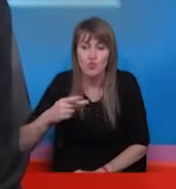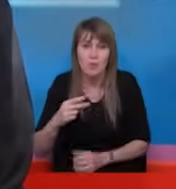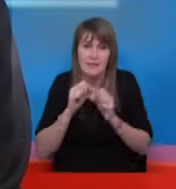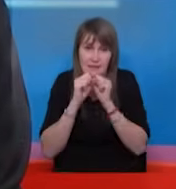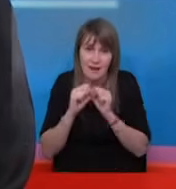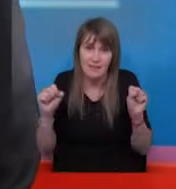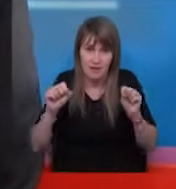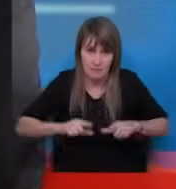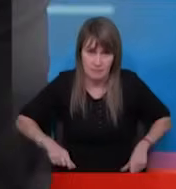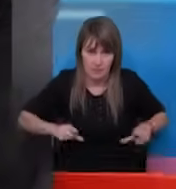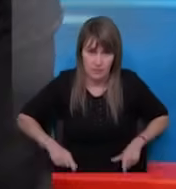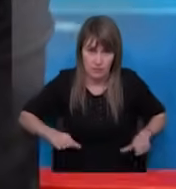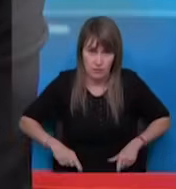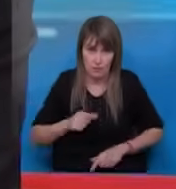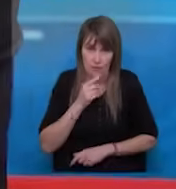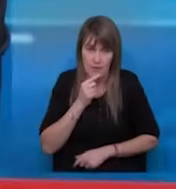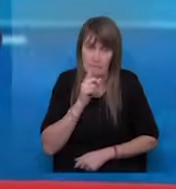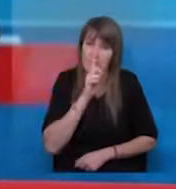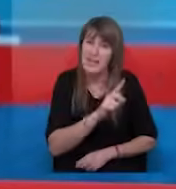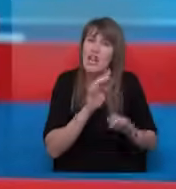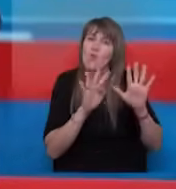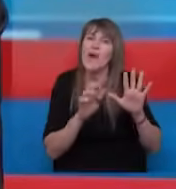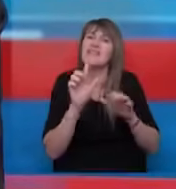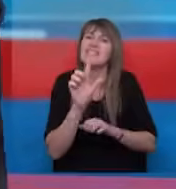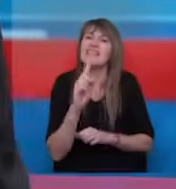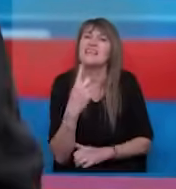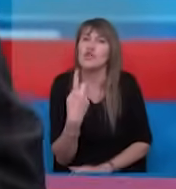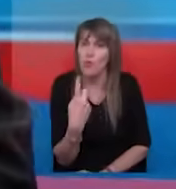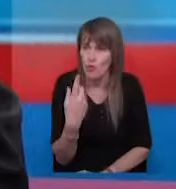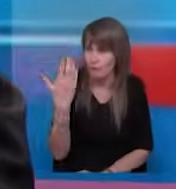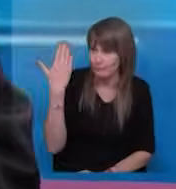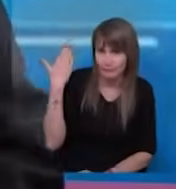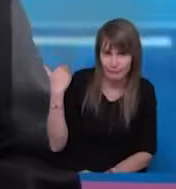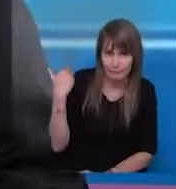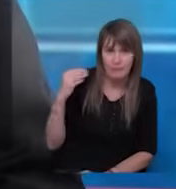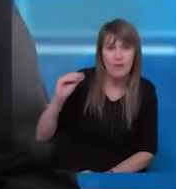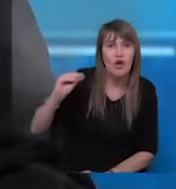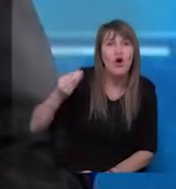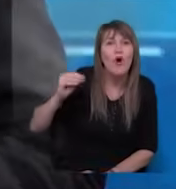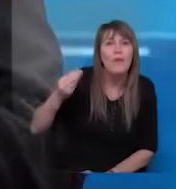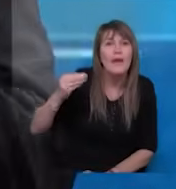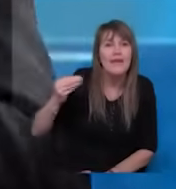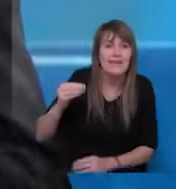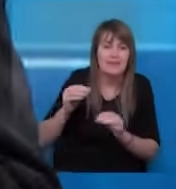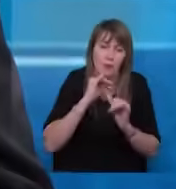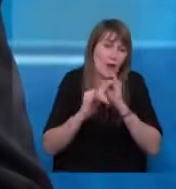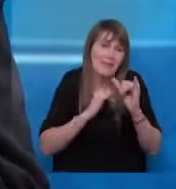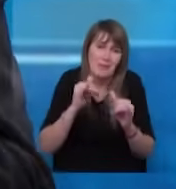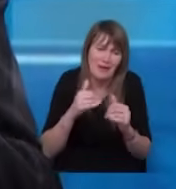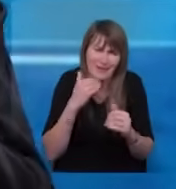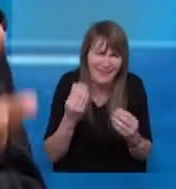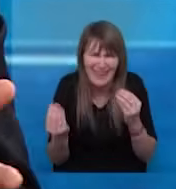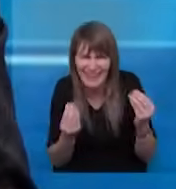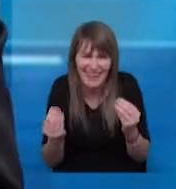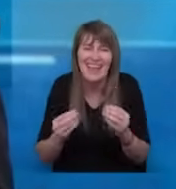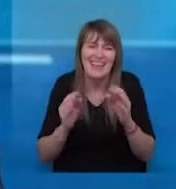aquella época. Estamos hablando de 1971. Para ubicar a los jóvenes, de alguna manera, que ven esto como muy alejado,